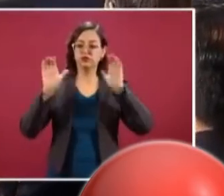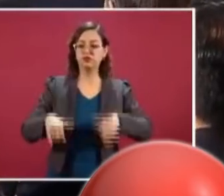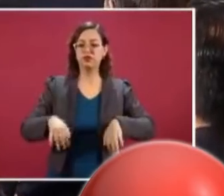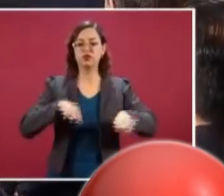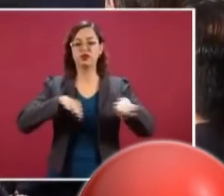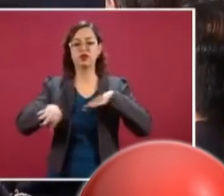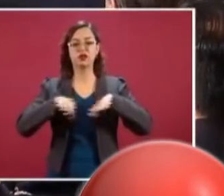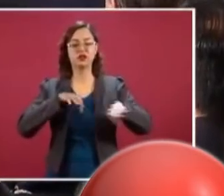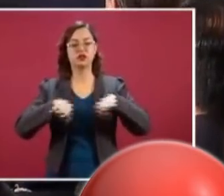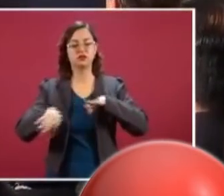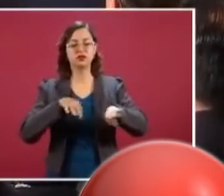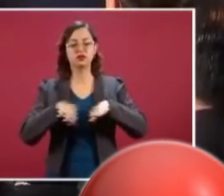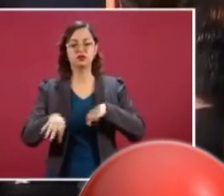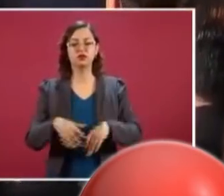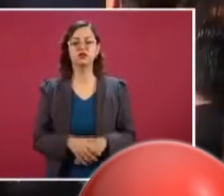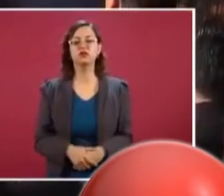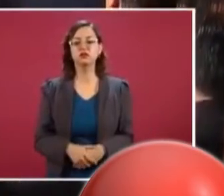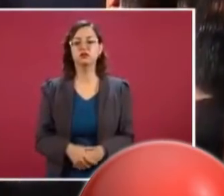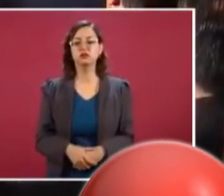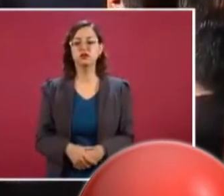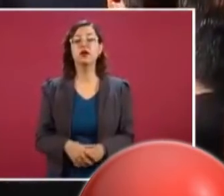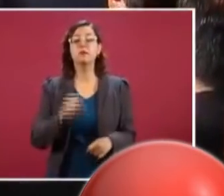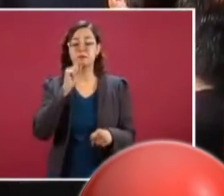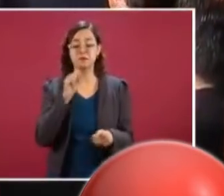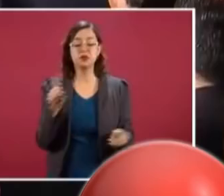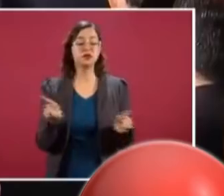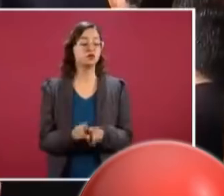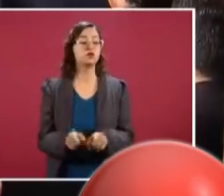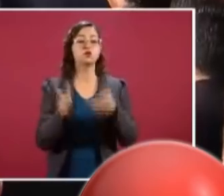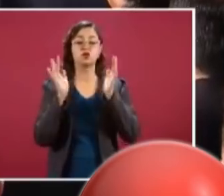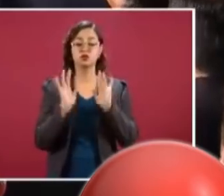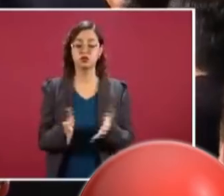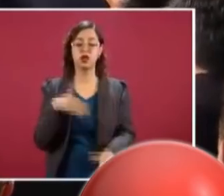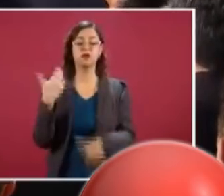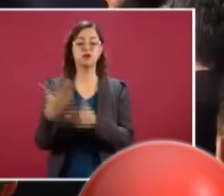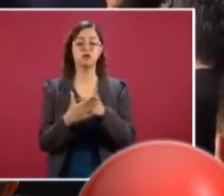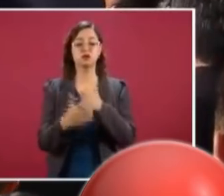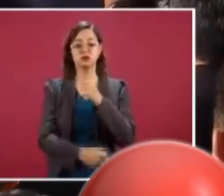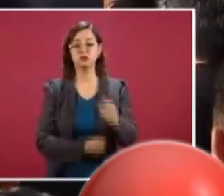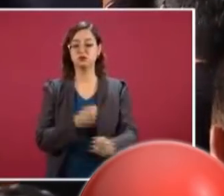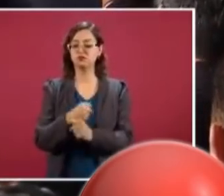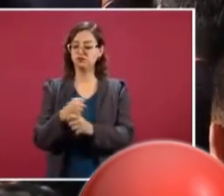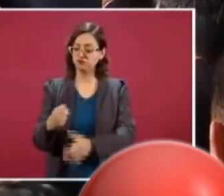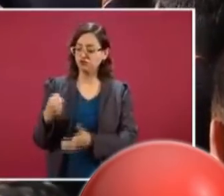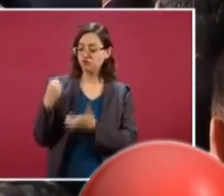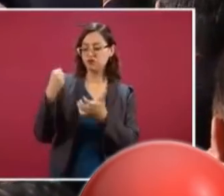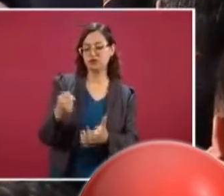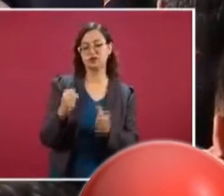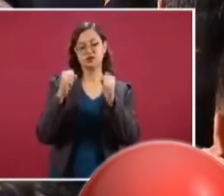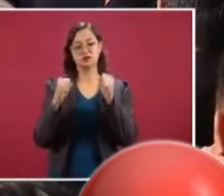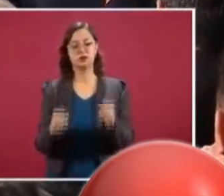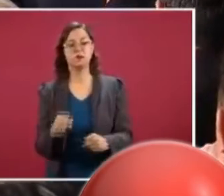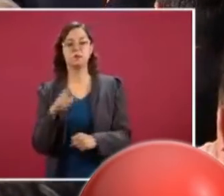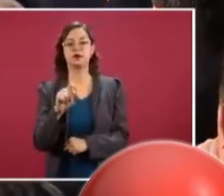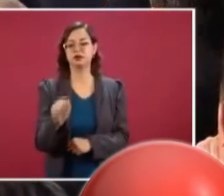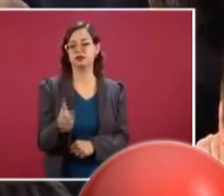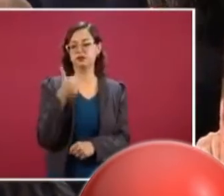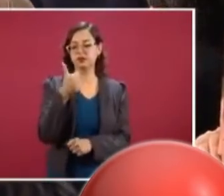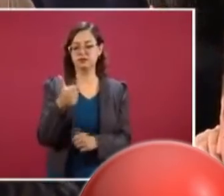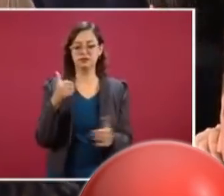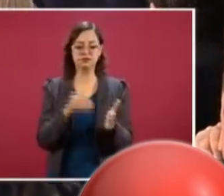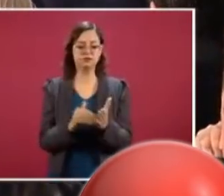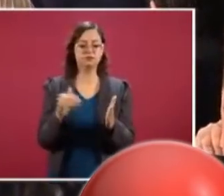Ya tenemos el presupuesto garantizado para el año próximo, 26,000 millones de